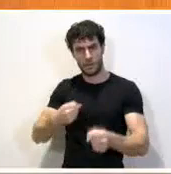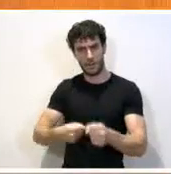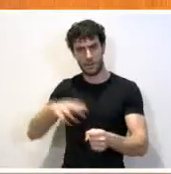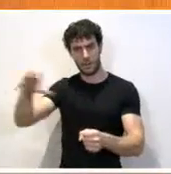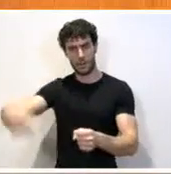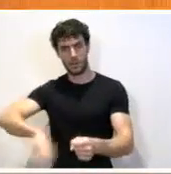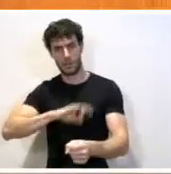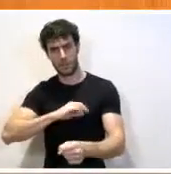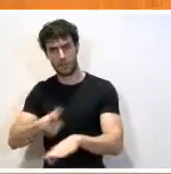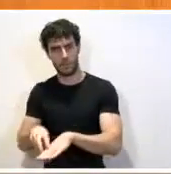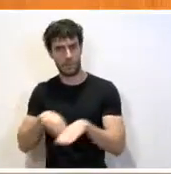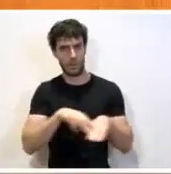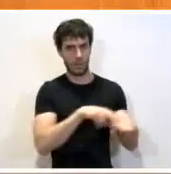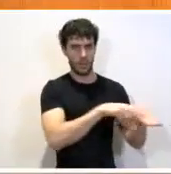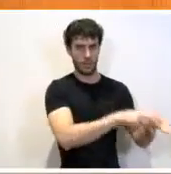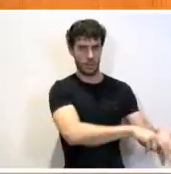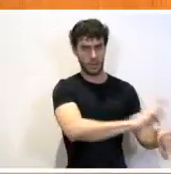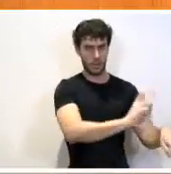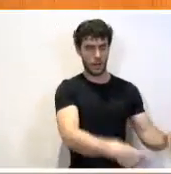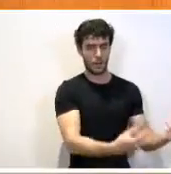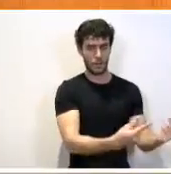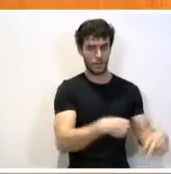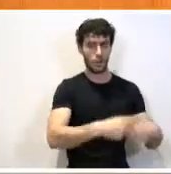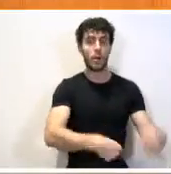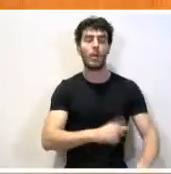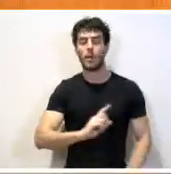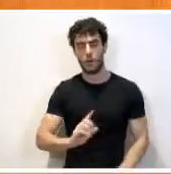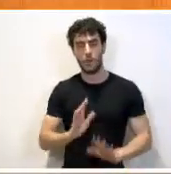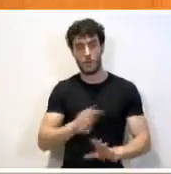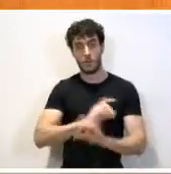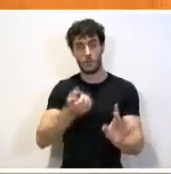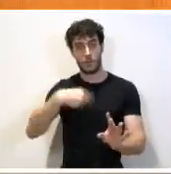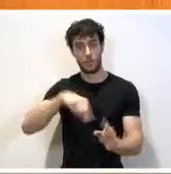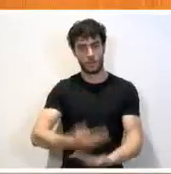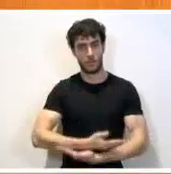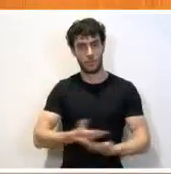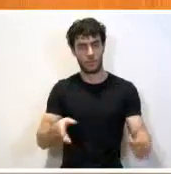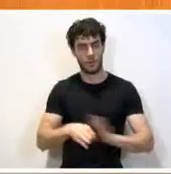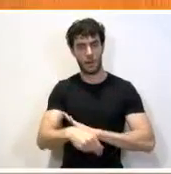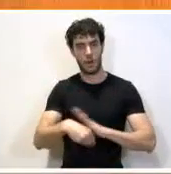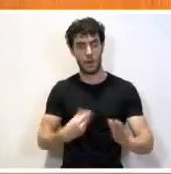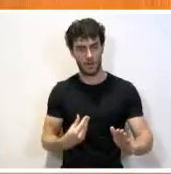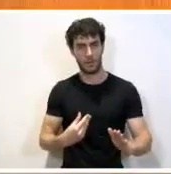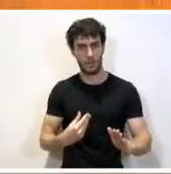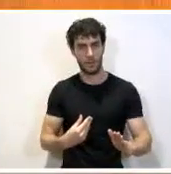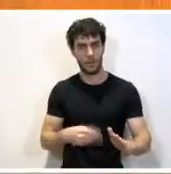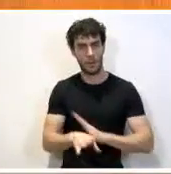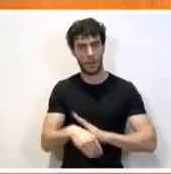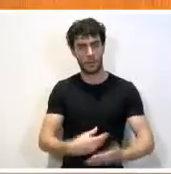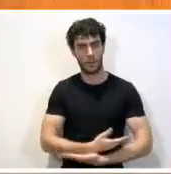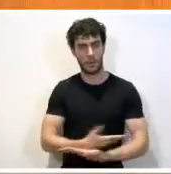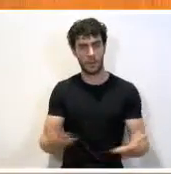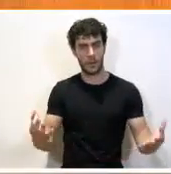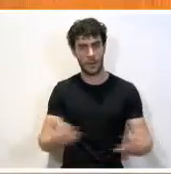a un señor en Camprovín y lo baje a Logroño todos los días, pero tendremos que garantizar que hay un acceso a la cabecera de comarca que le permita